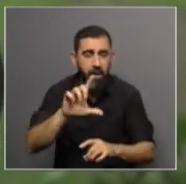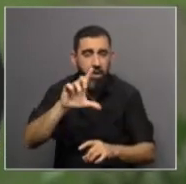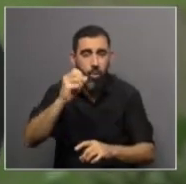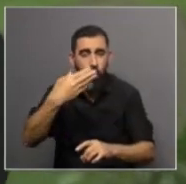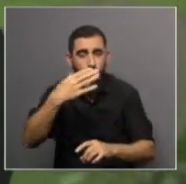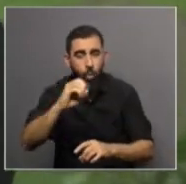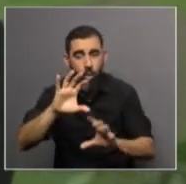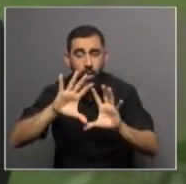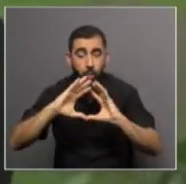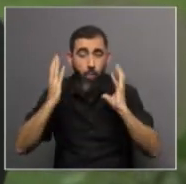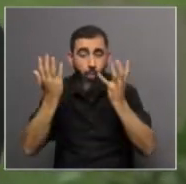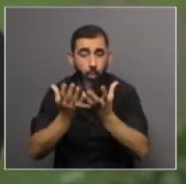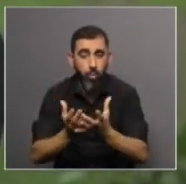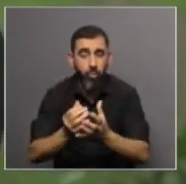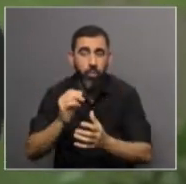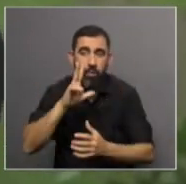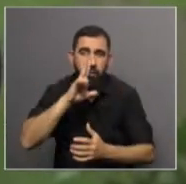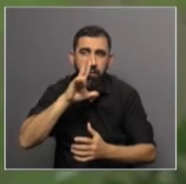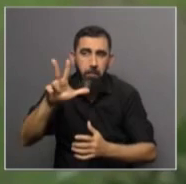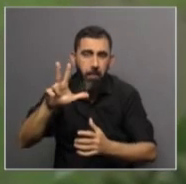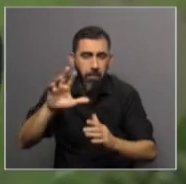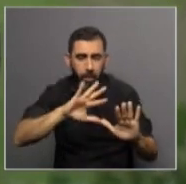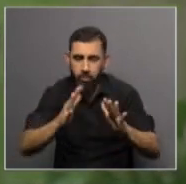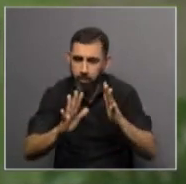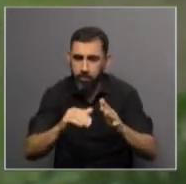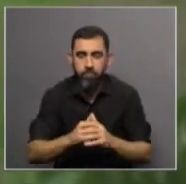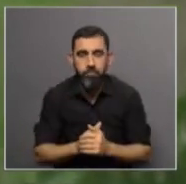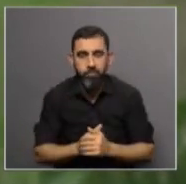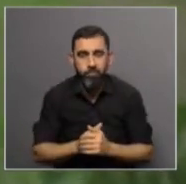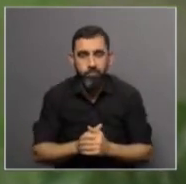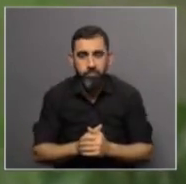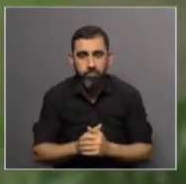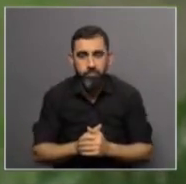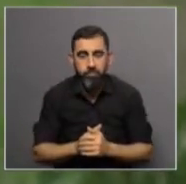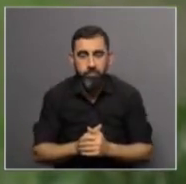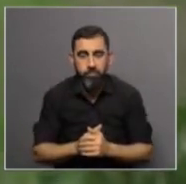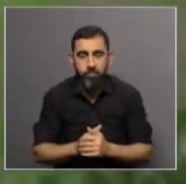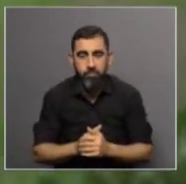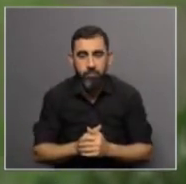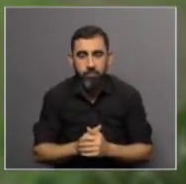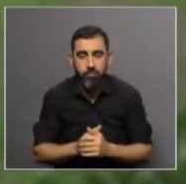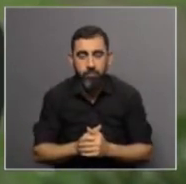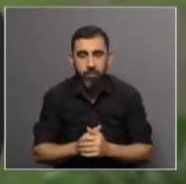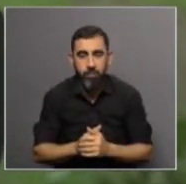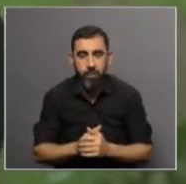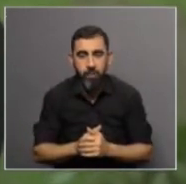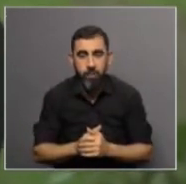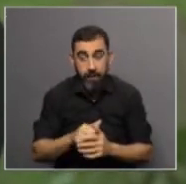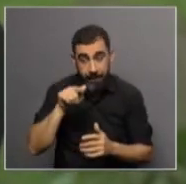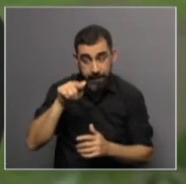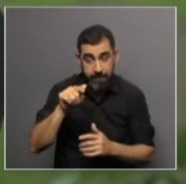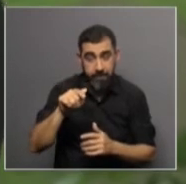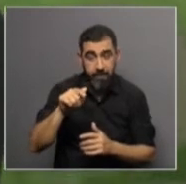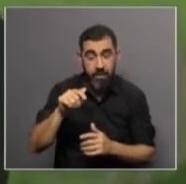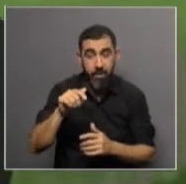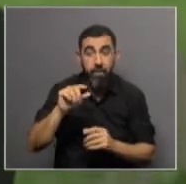en el mundo hay en el entorno de 3.000, un poco menos, reportadas hasta el momento, descriptas hasta el momento. Y de esas,